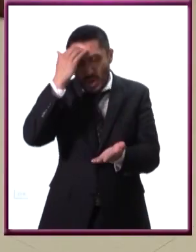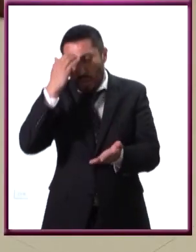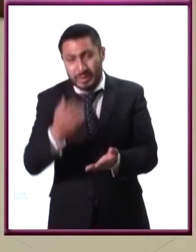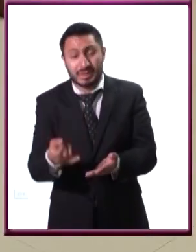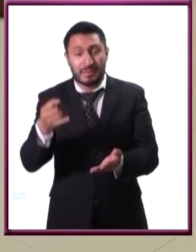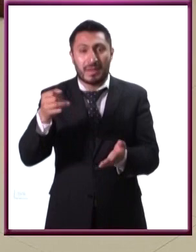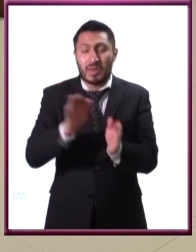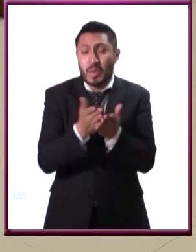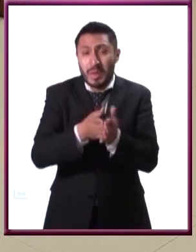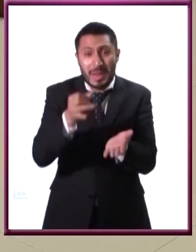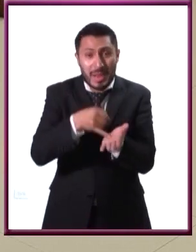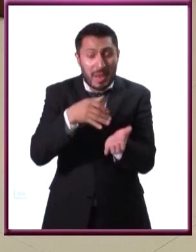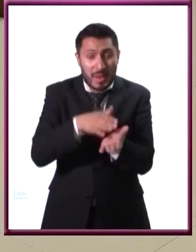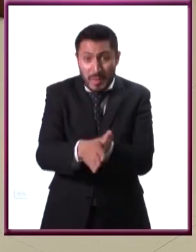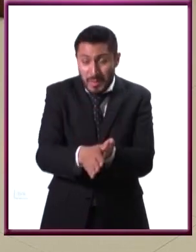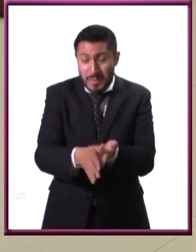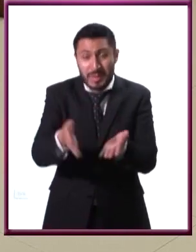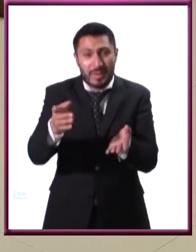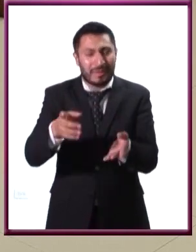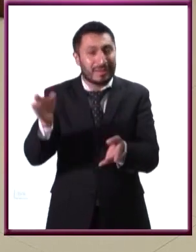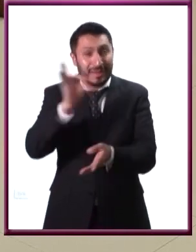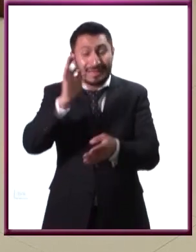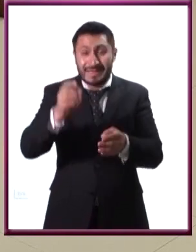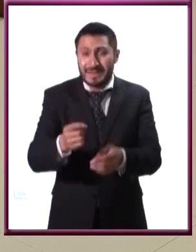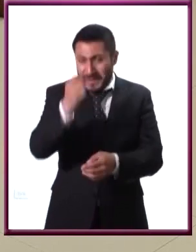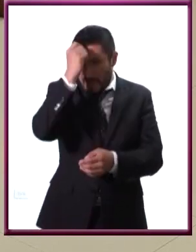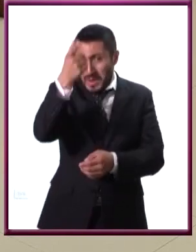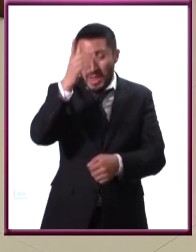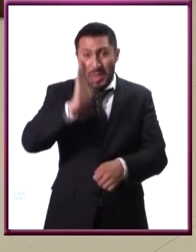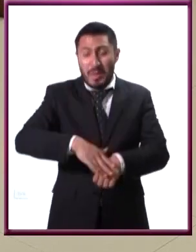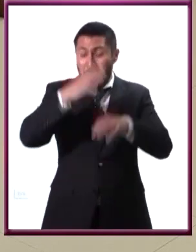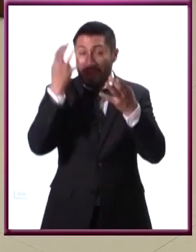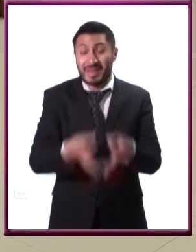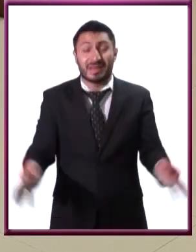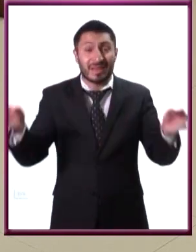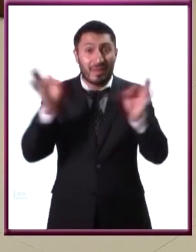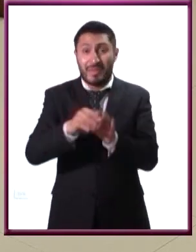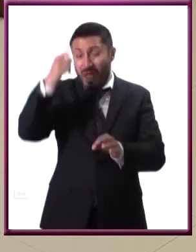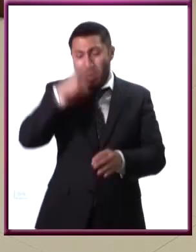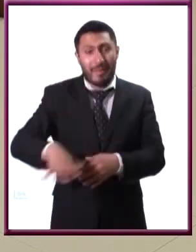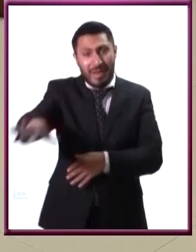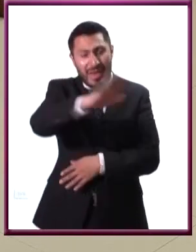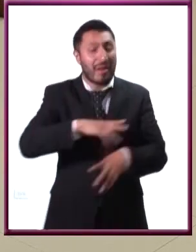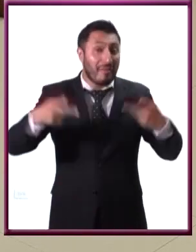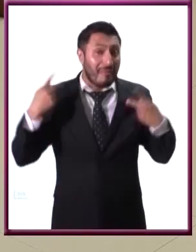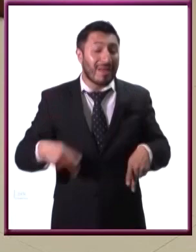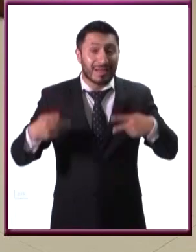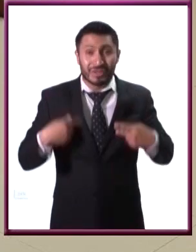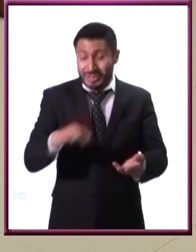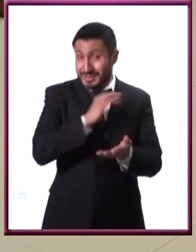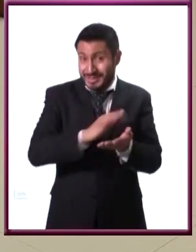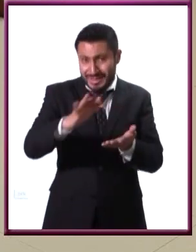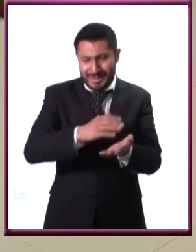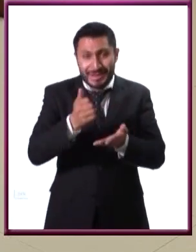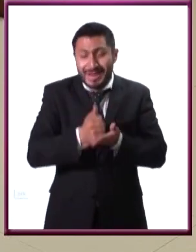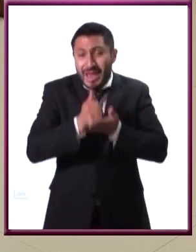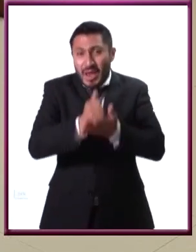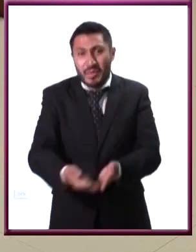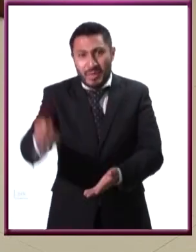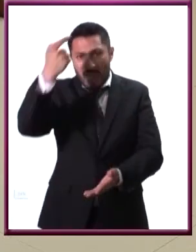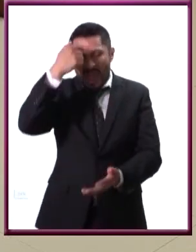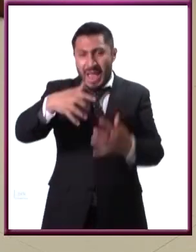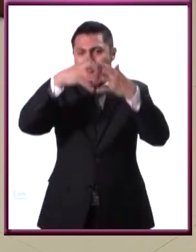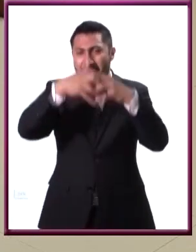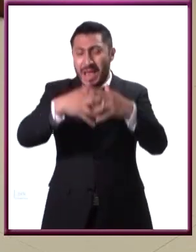El libro impreso debió de ser uno de los inventos que más abrió los horizontes de nuestra especie. Leer contribuye a la